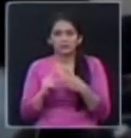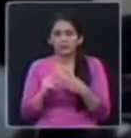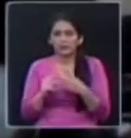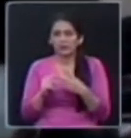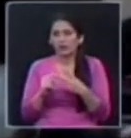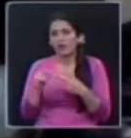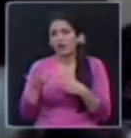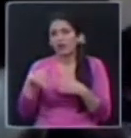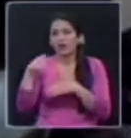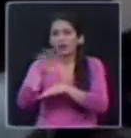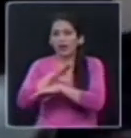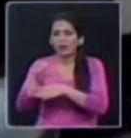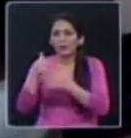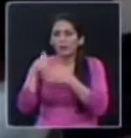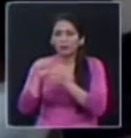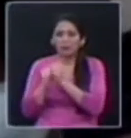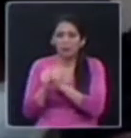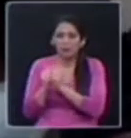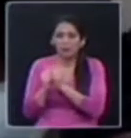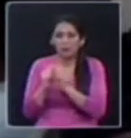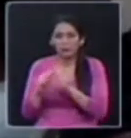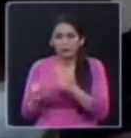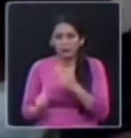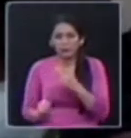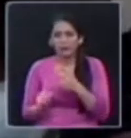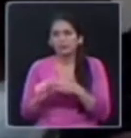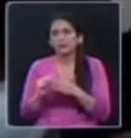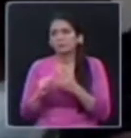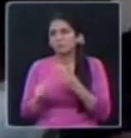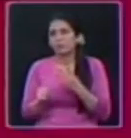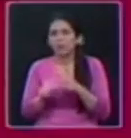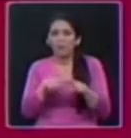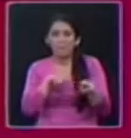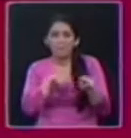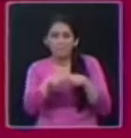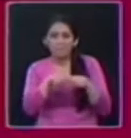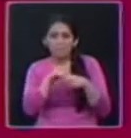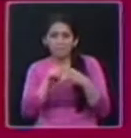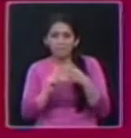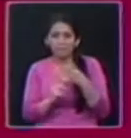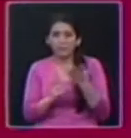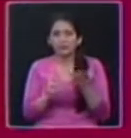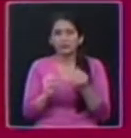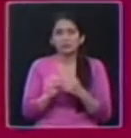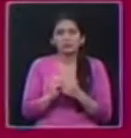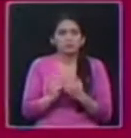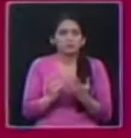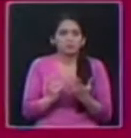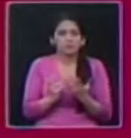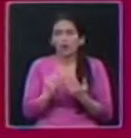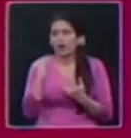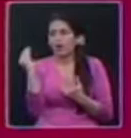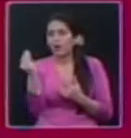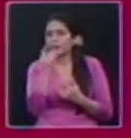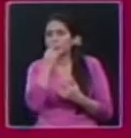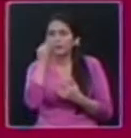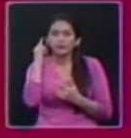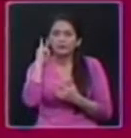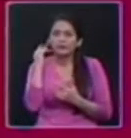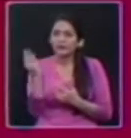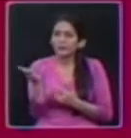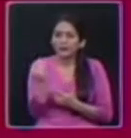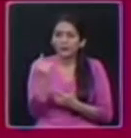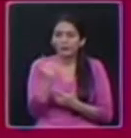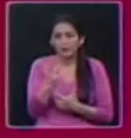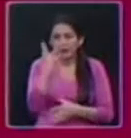bootcamps, tenemos también concursos, hemos enfocado un poco a generar material para niños y adolescentes para que puedan